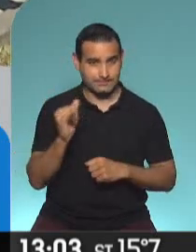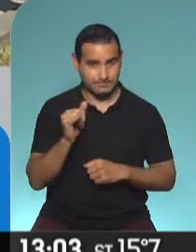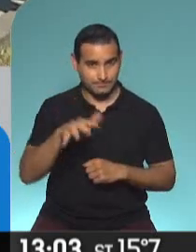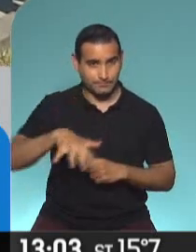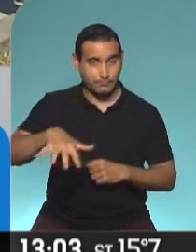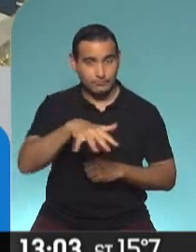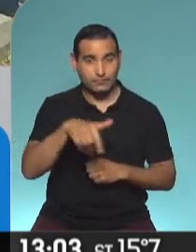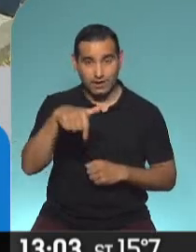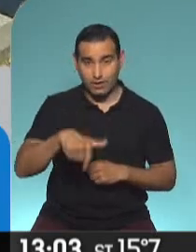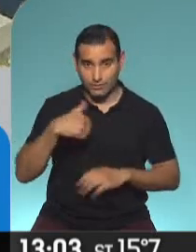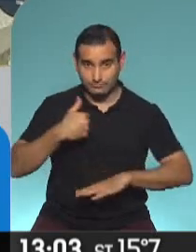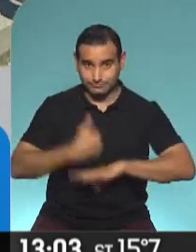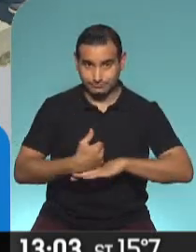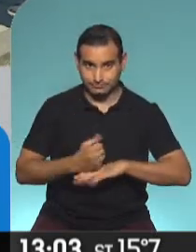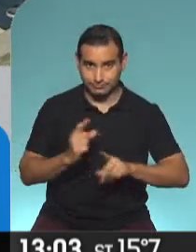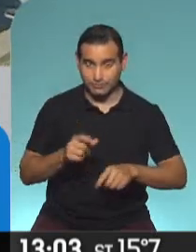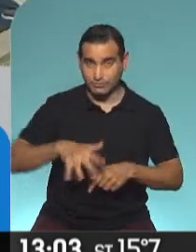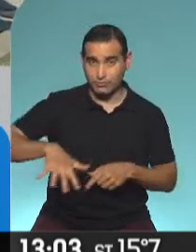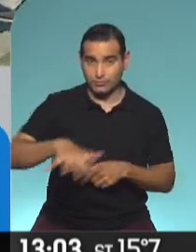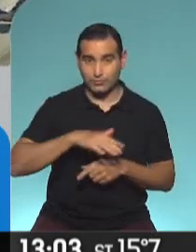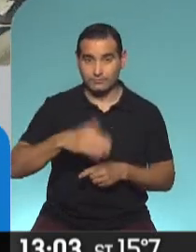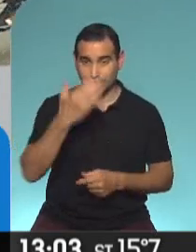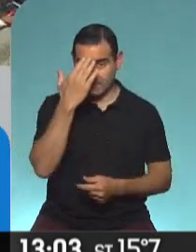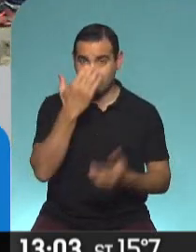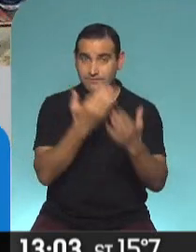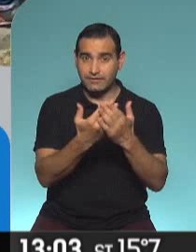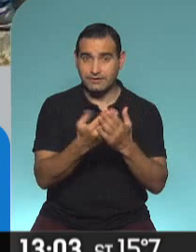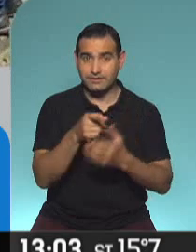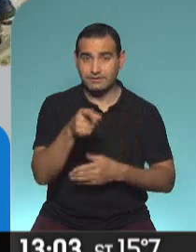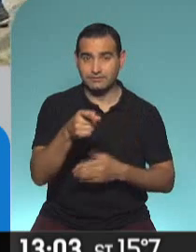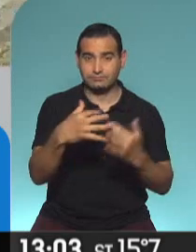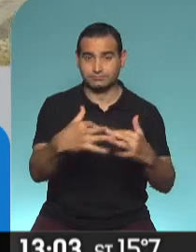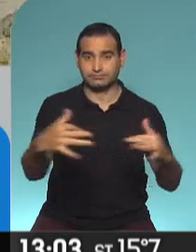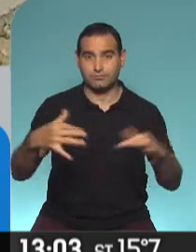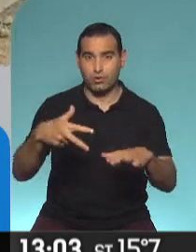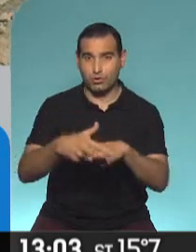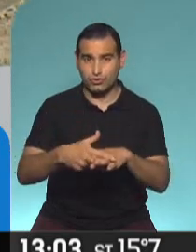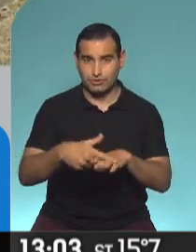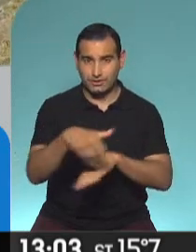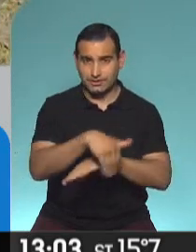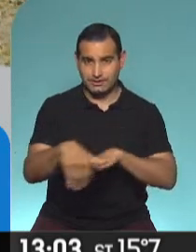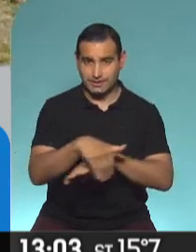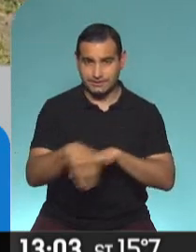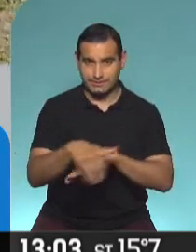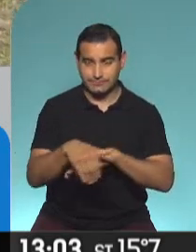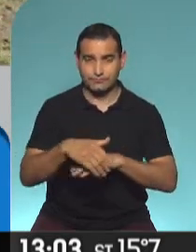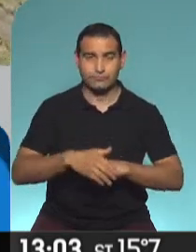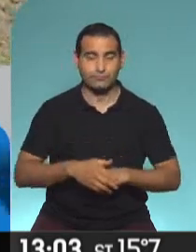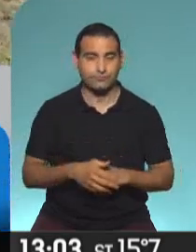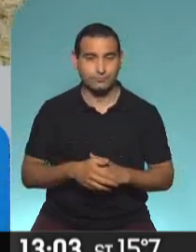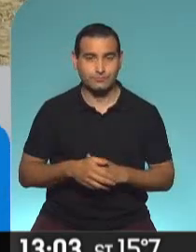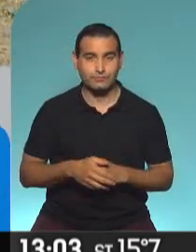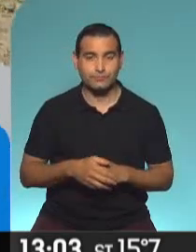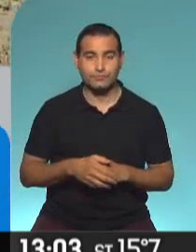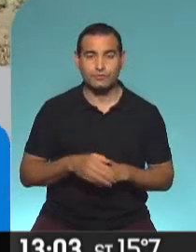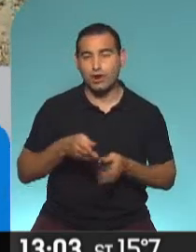Rosas, lugar donde estamos nosotros ahora, parados frente a este corte, nuevo corte de la avenida Juan Manuel de Rosas, es decir, la